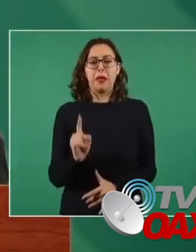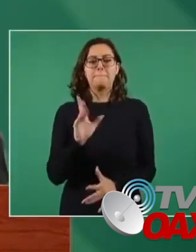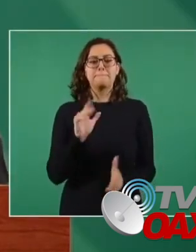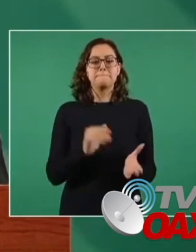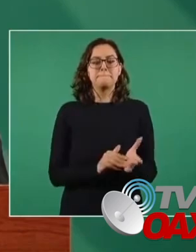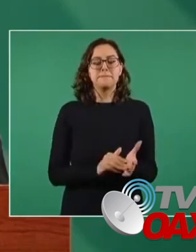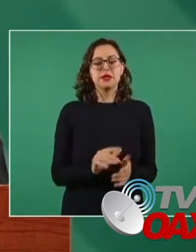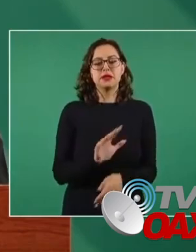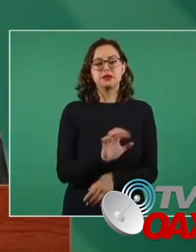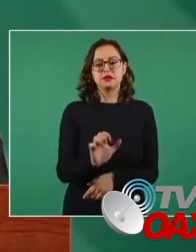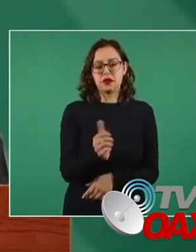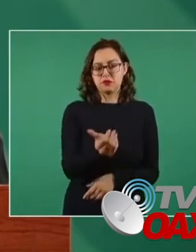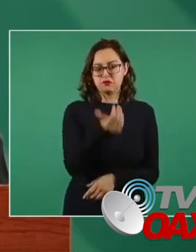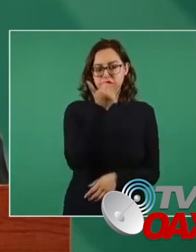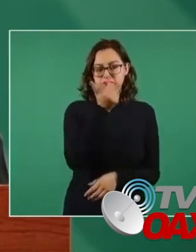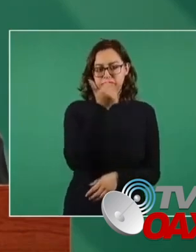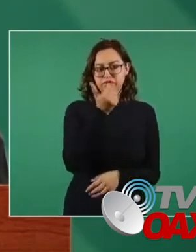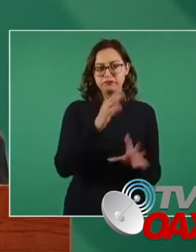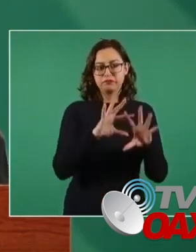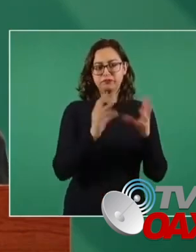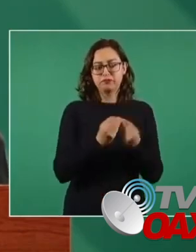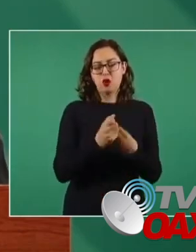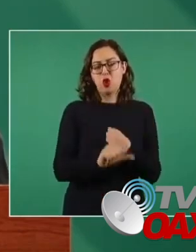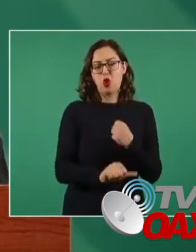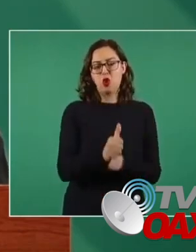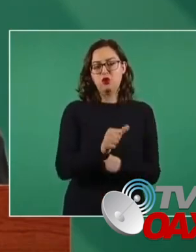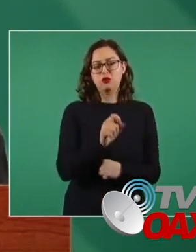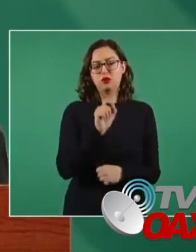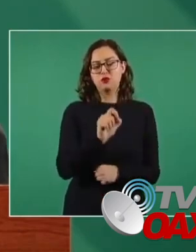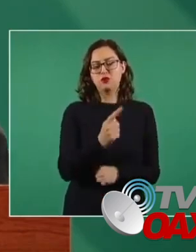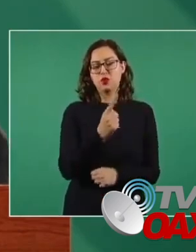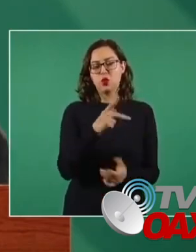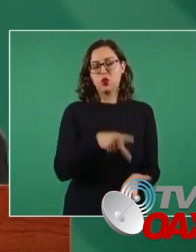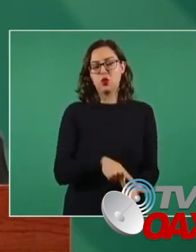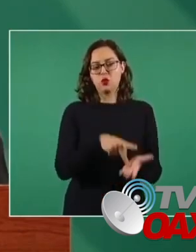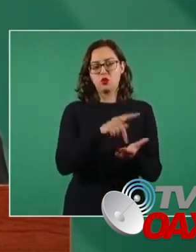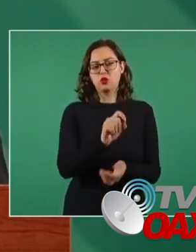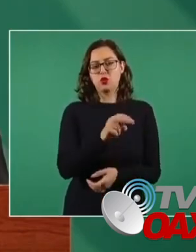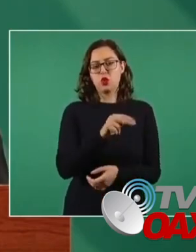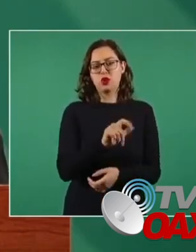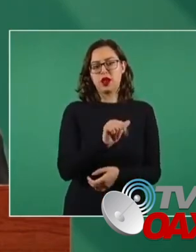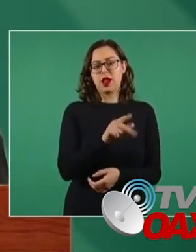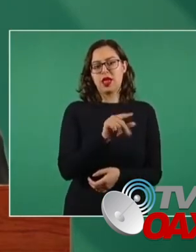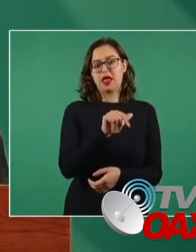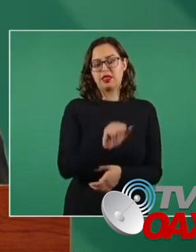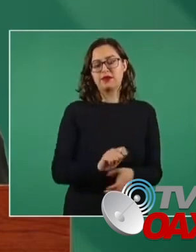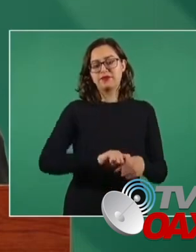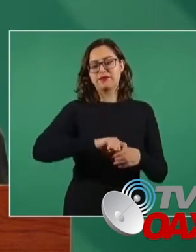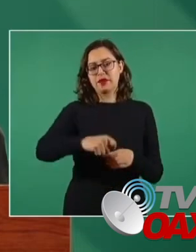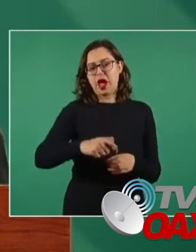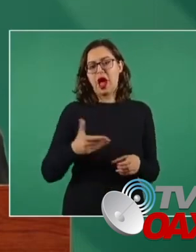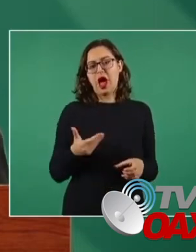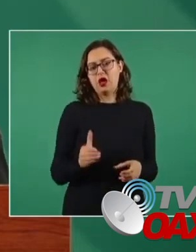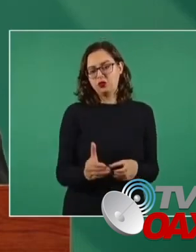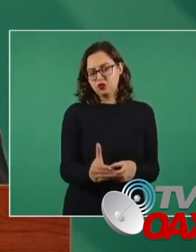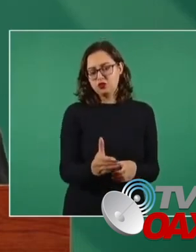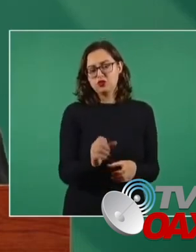1.500 despensas, que es un total de 11.1 toneladas, que contienen latas de atún, sardina,